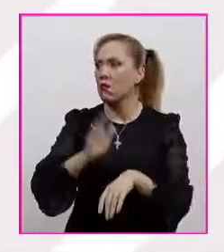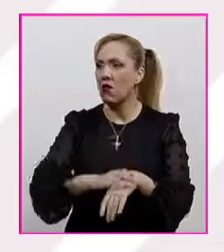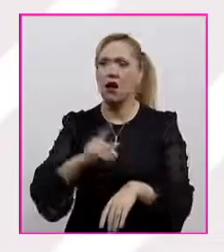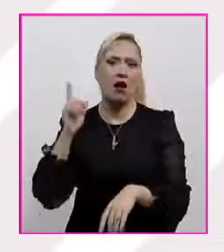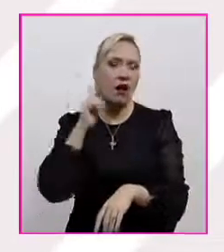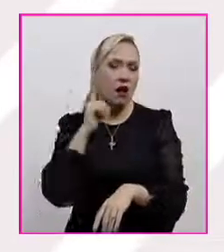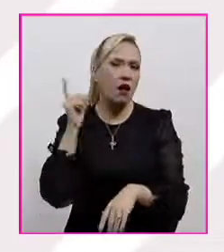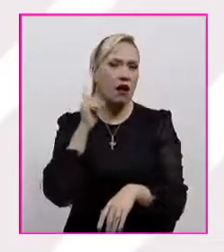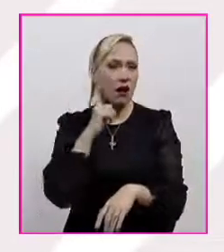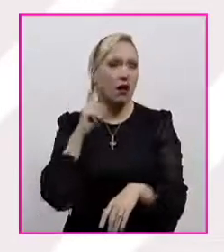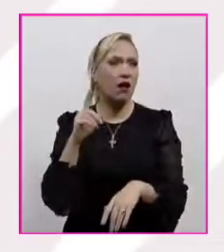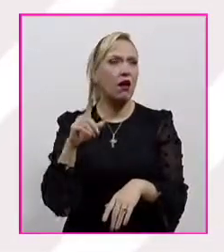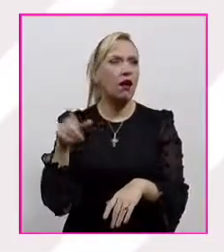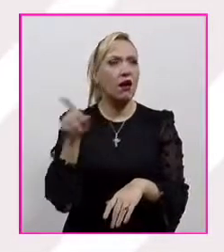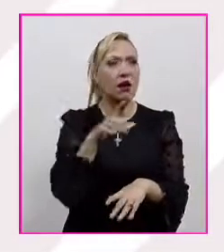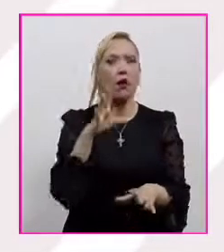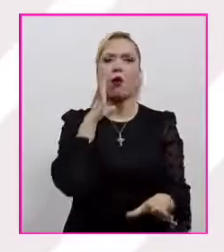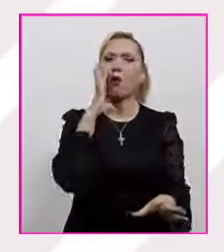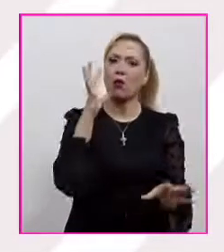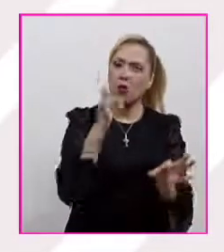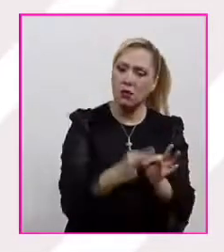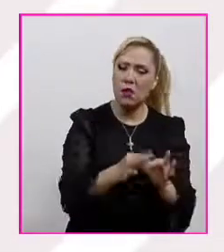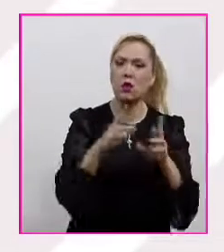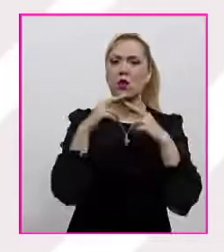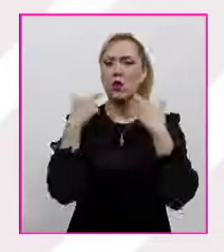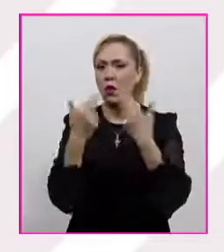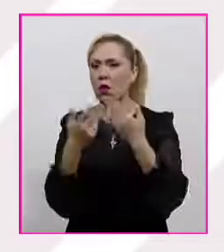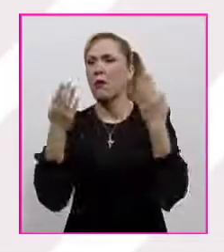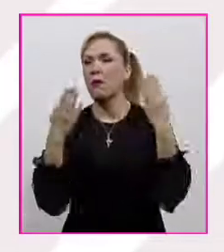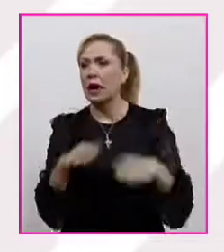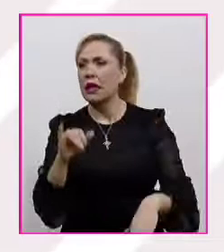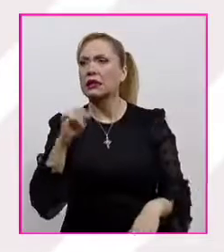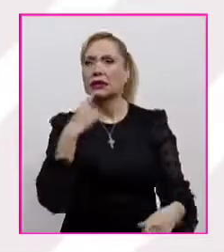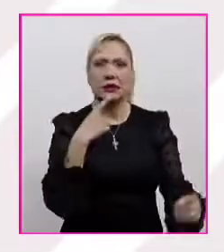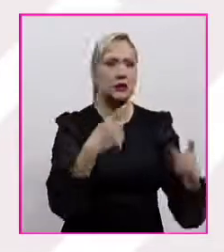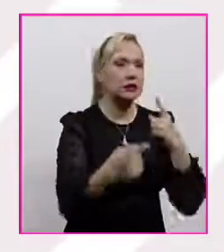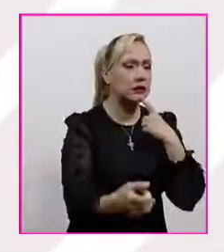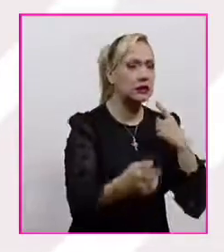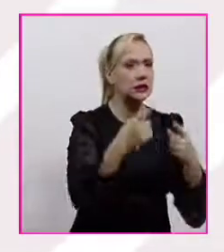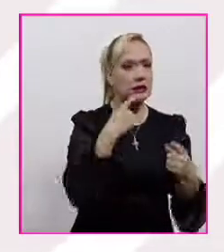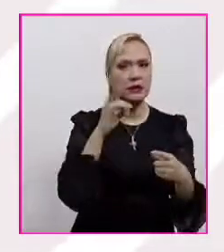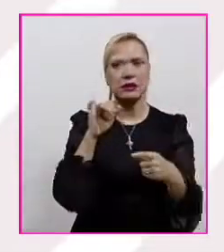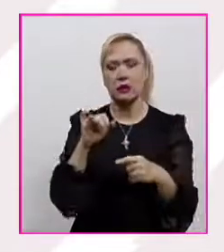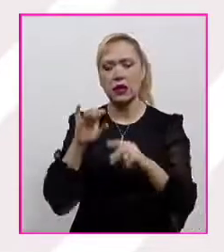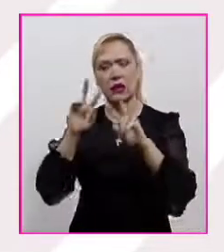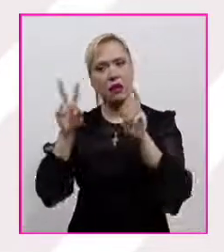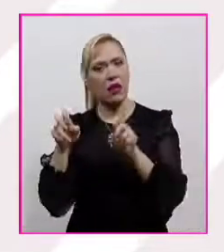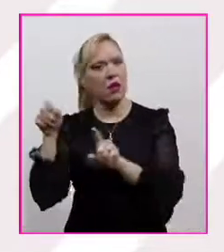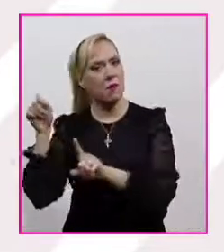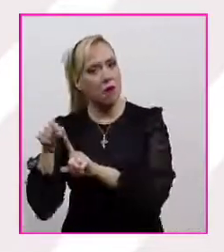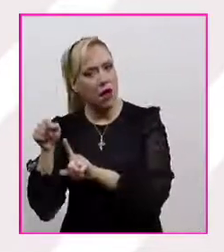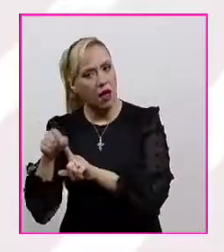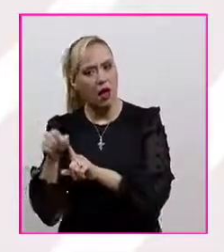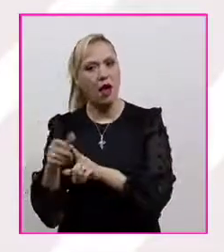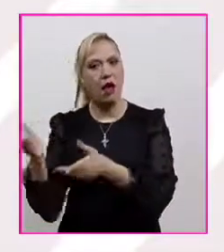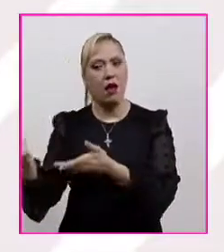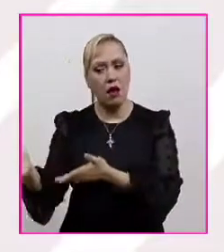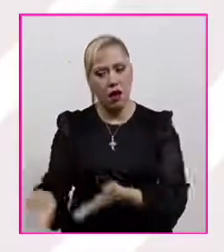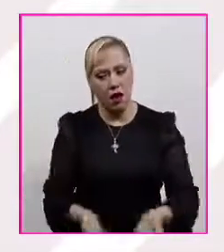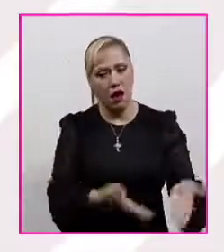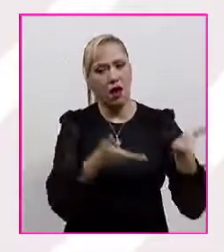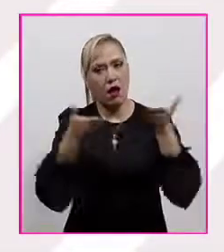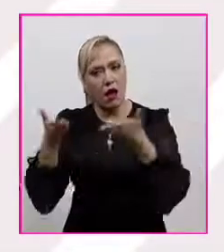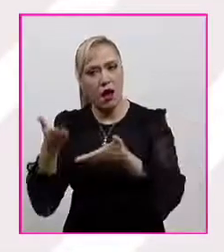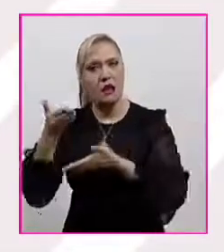que se han sumado compromisos por parte de bancos y de instituciones financieras al tema de migración y acceso a estos